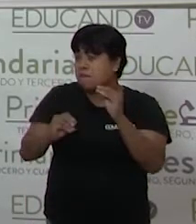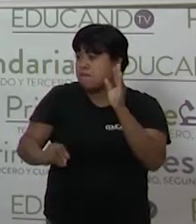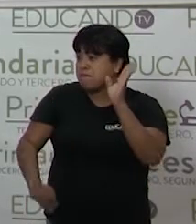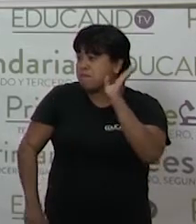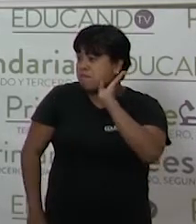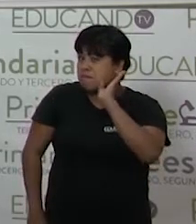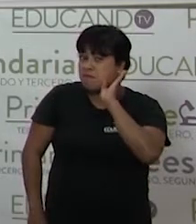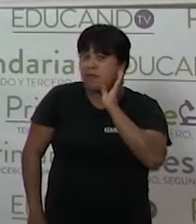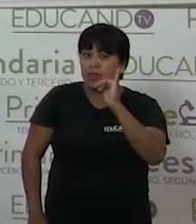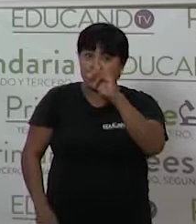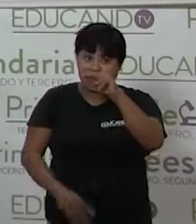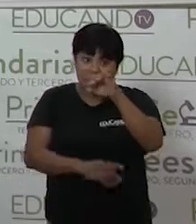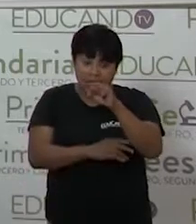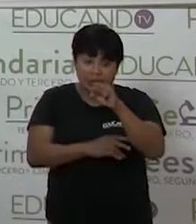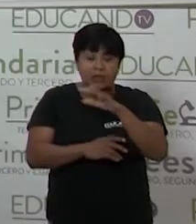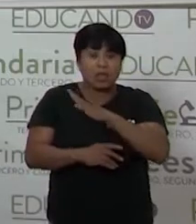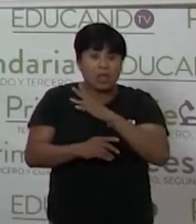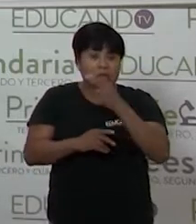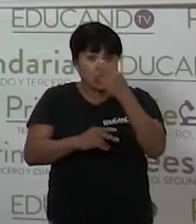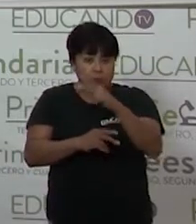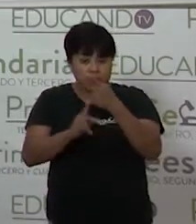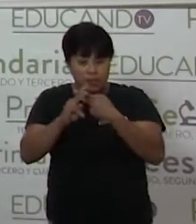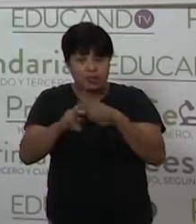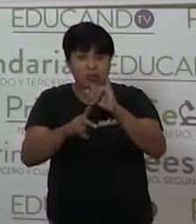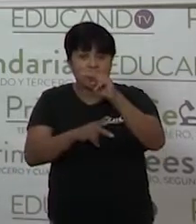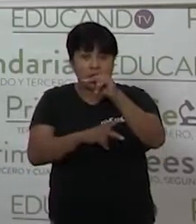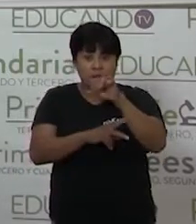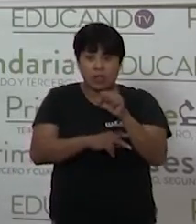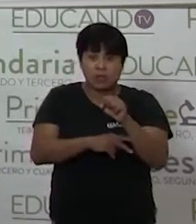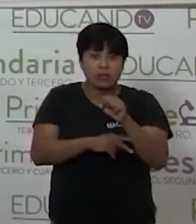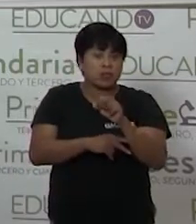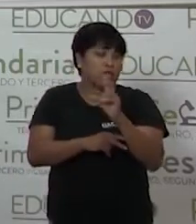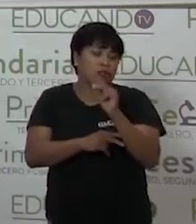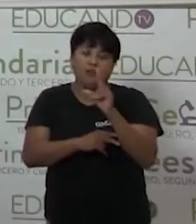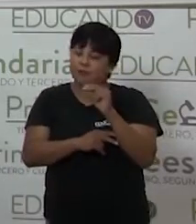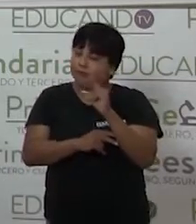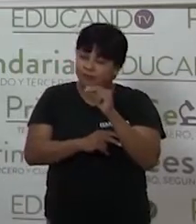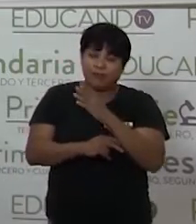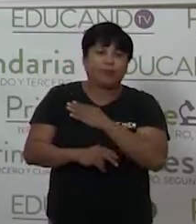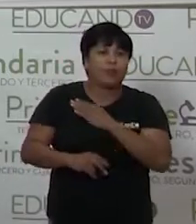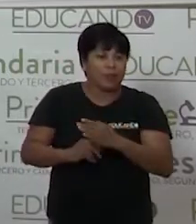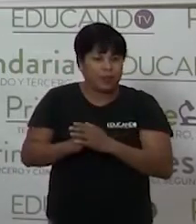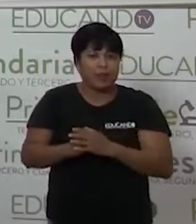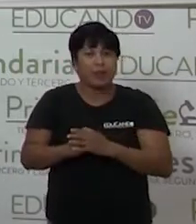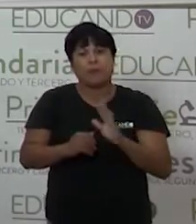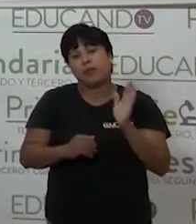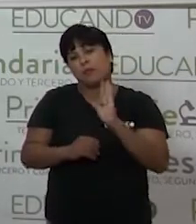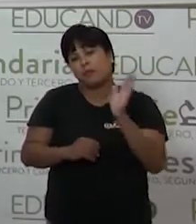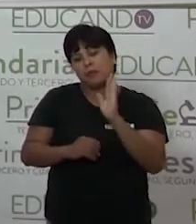inés algún nombre empieza como inés no bueno adiós inés